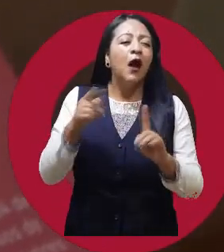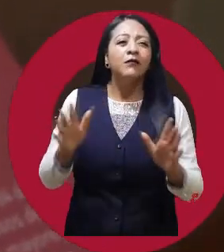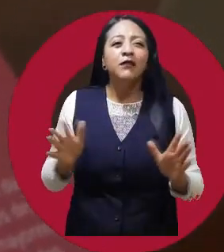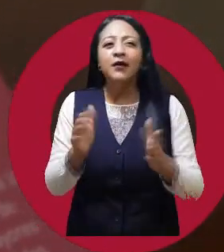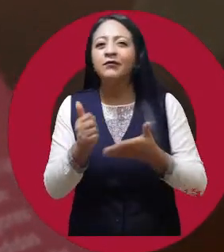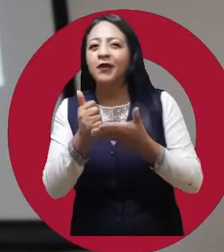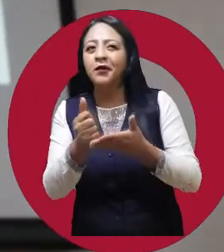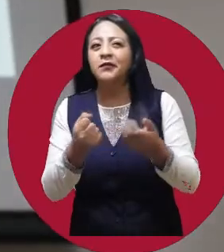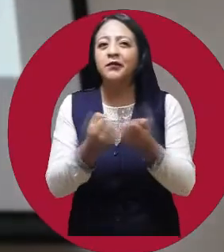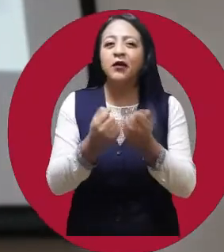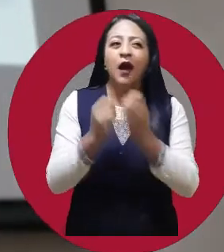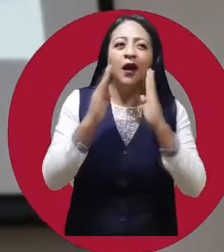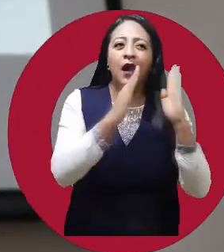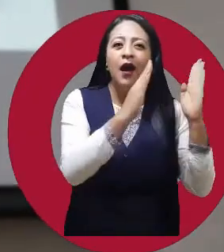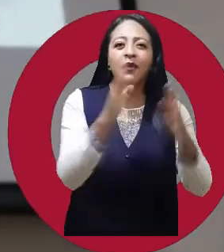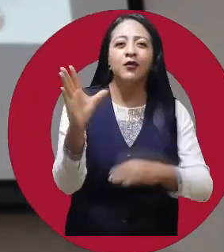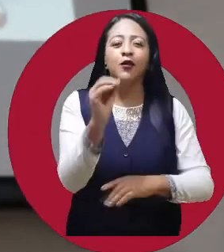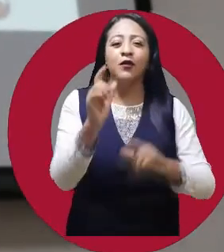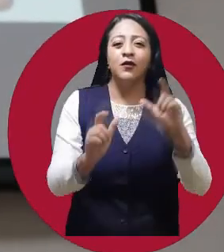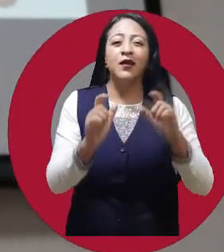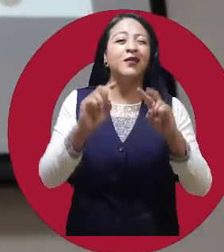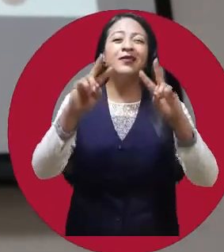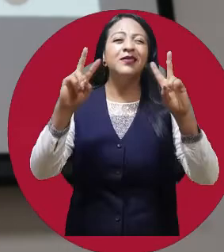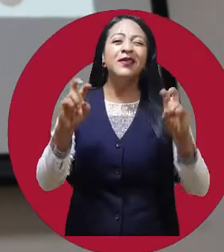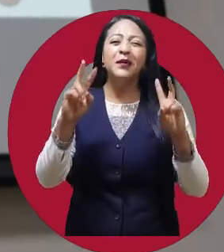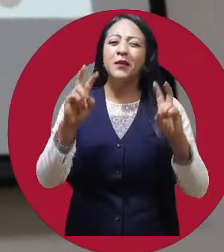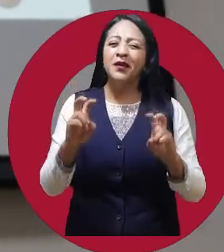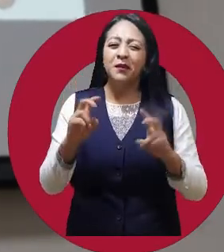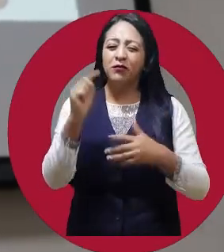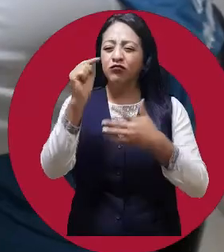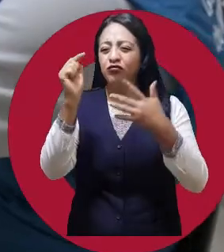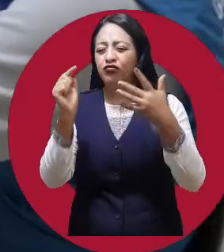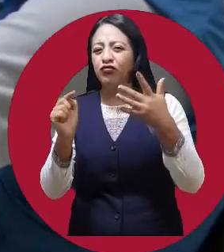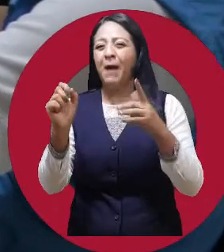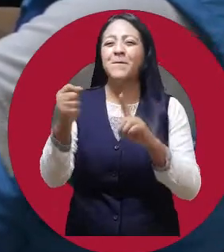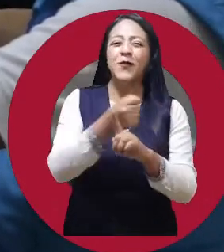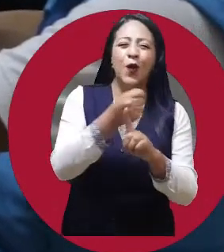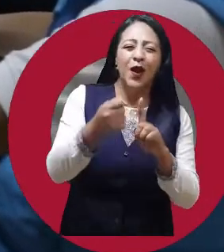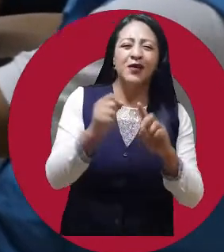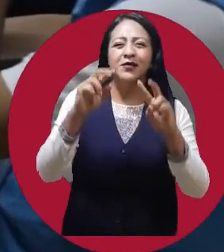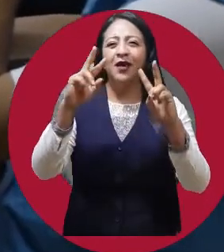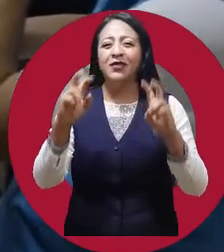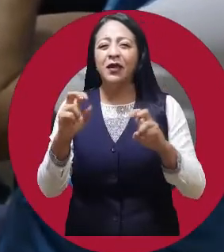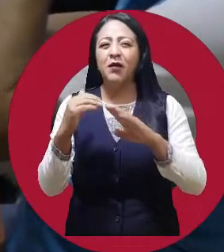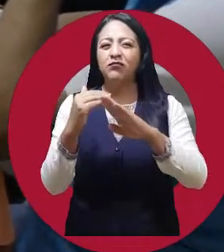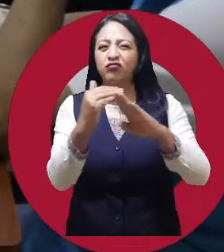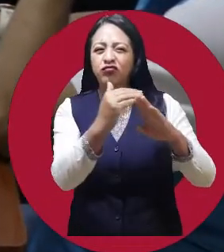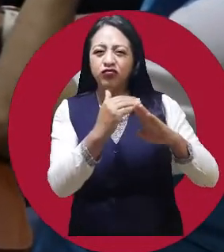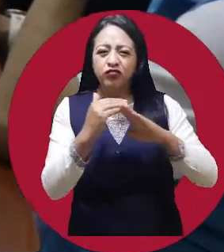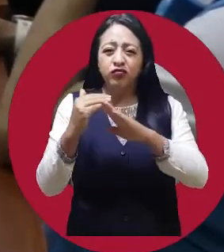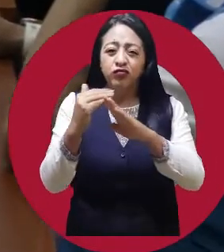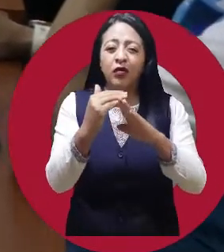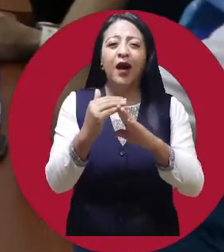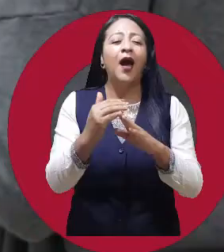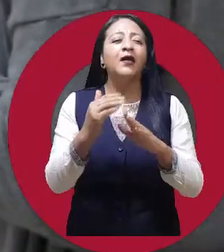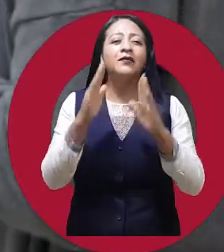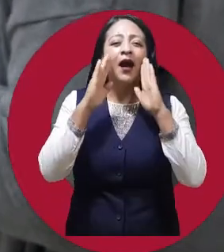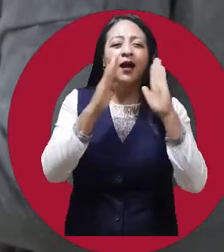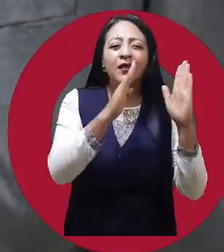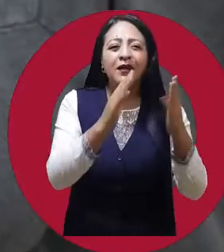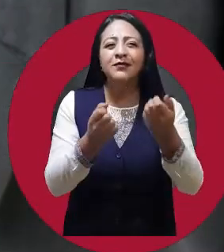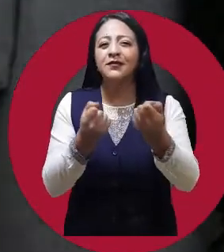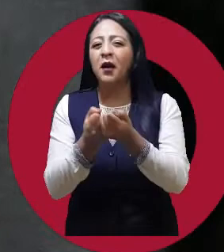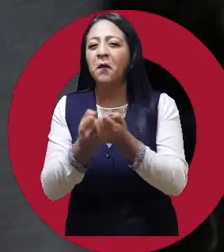para atención a la ciudadanía en temas como signos y síntomas de la violencia, ciclo de violencia, no revictimización, rutas de